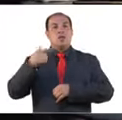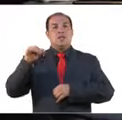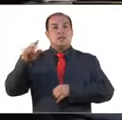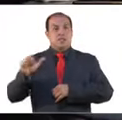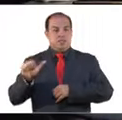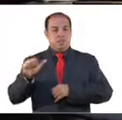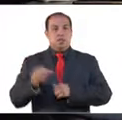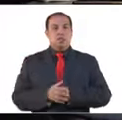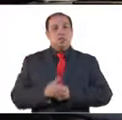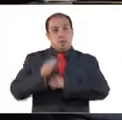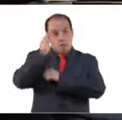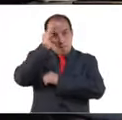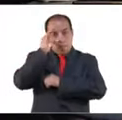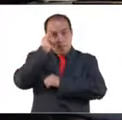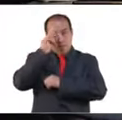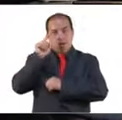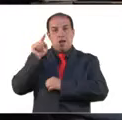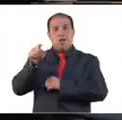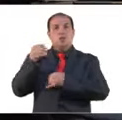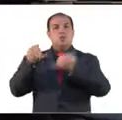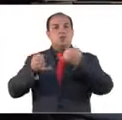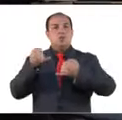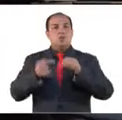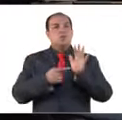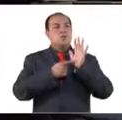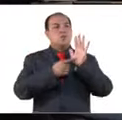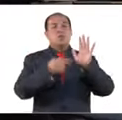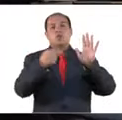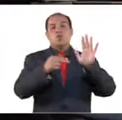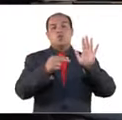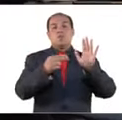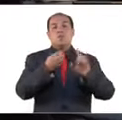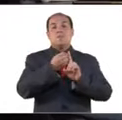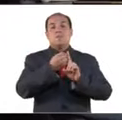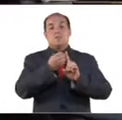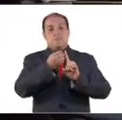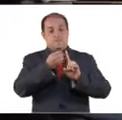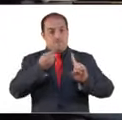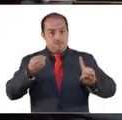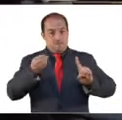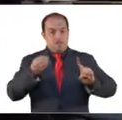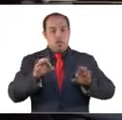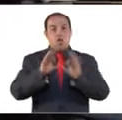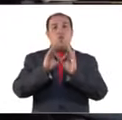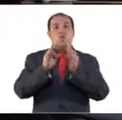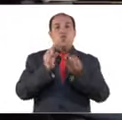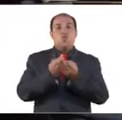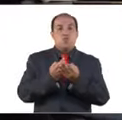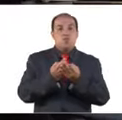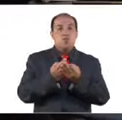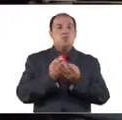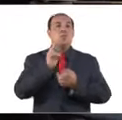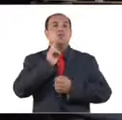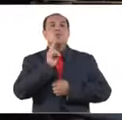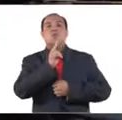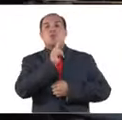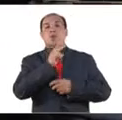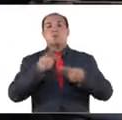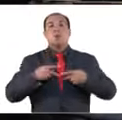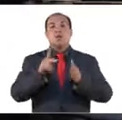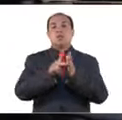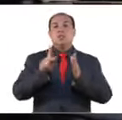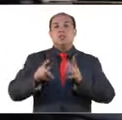Se tiene la expectativa de que en ese juicio se ventilen con nombre y apellido los medios y los periodistas que recibieron